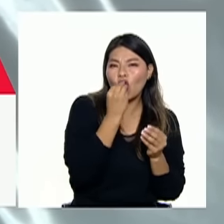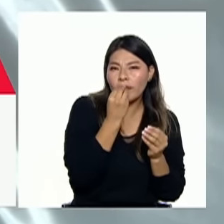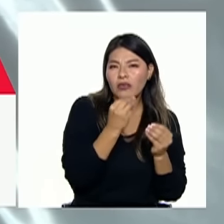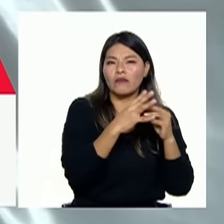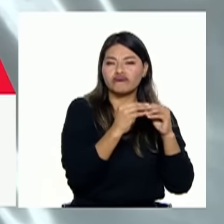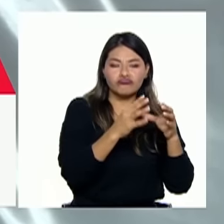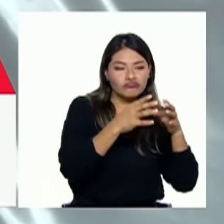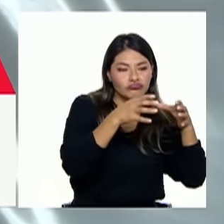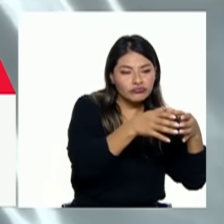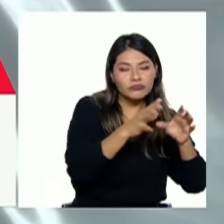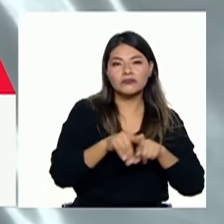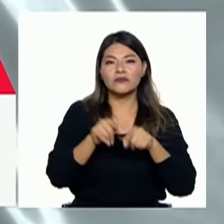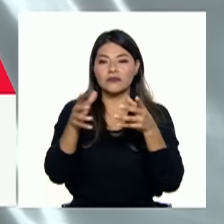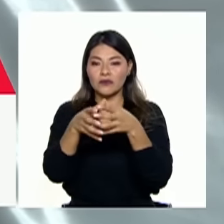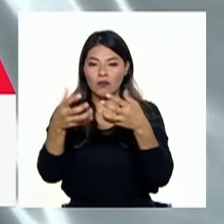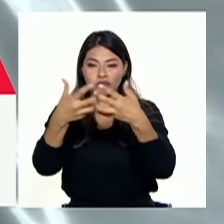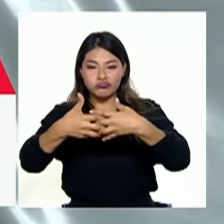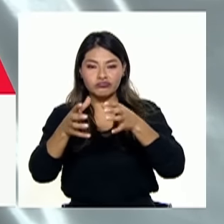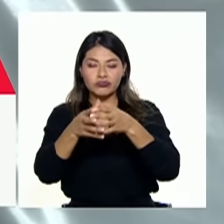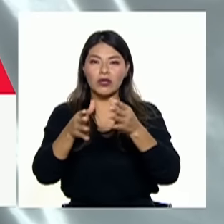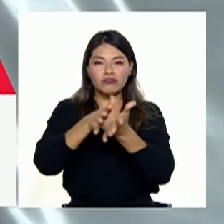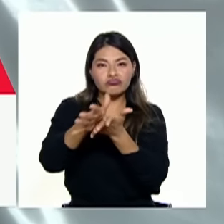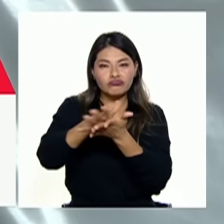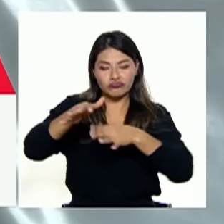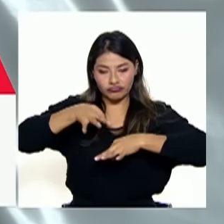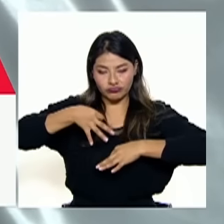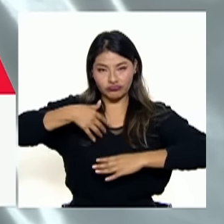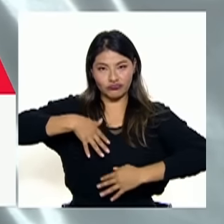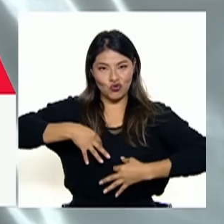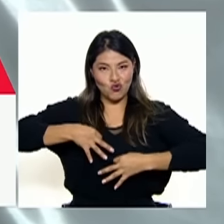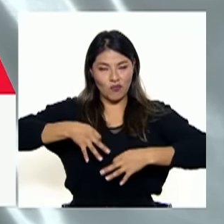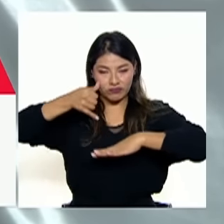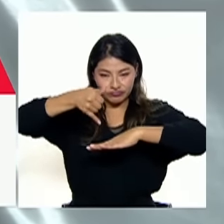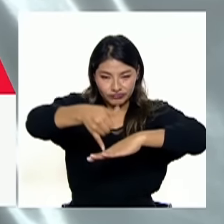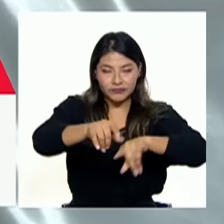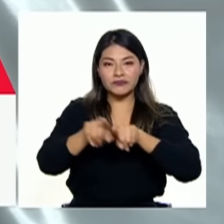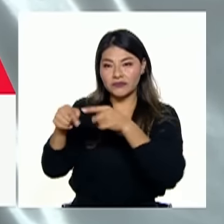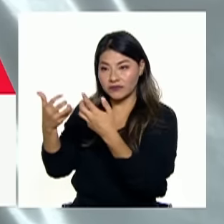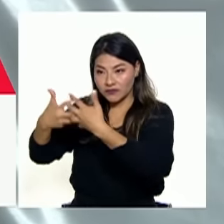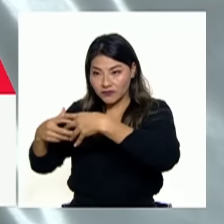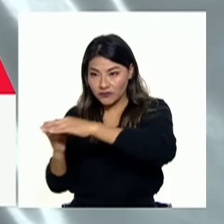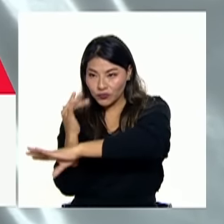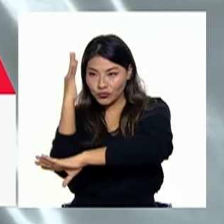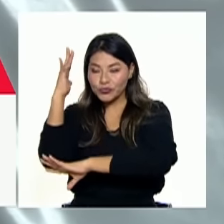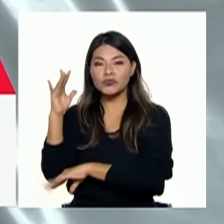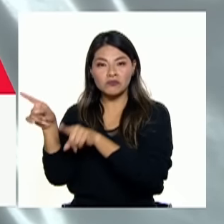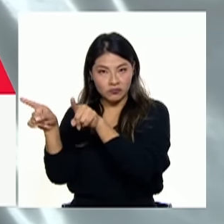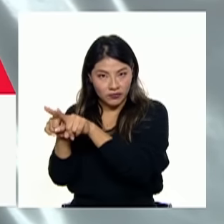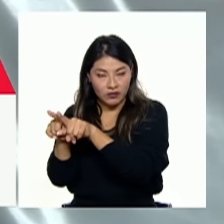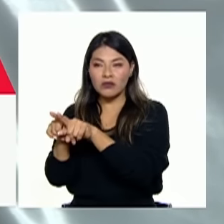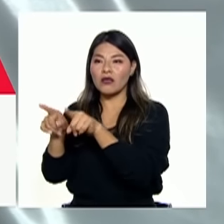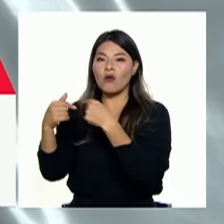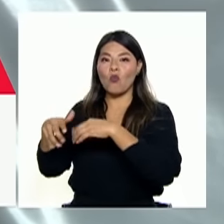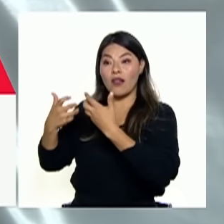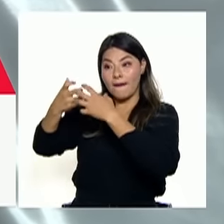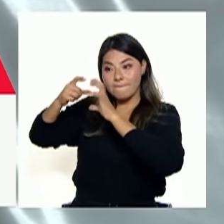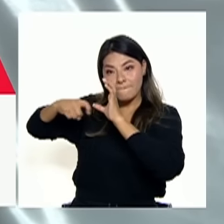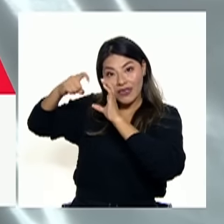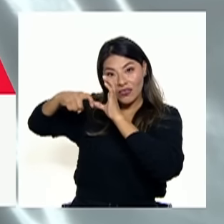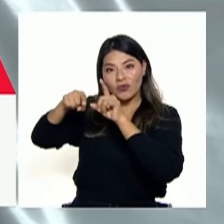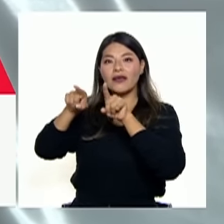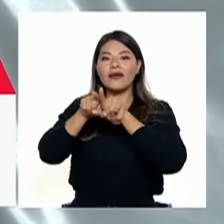consumo humano directo y acuicultura, textil y confecciones, industria forestal, proveedores a la minería e industria